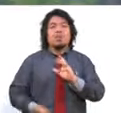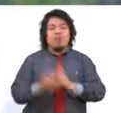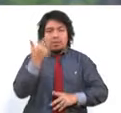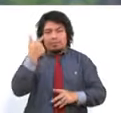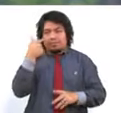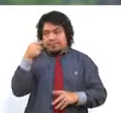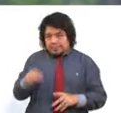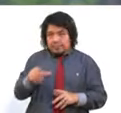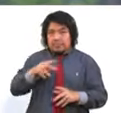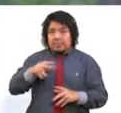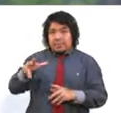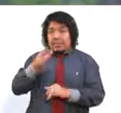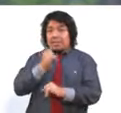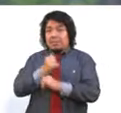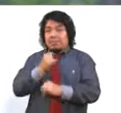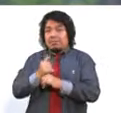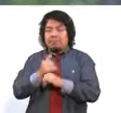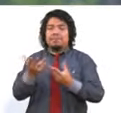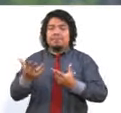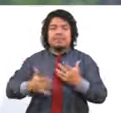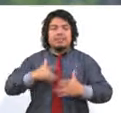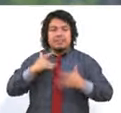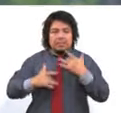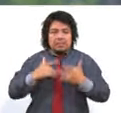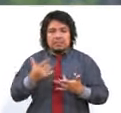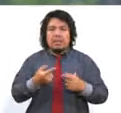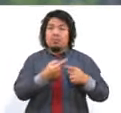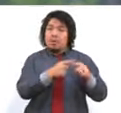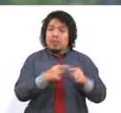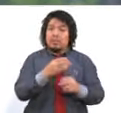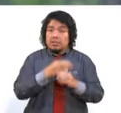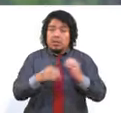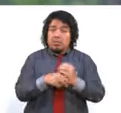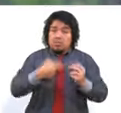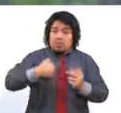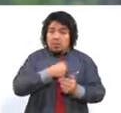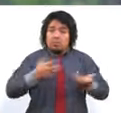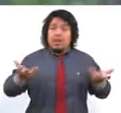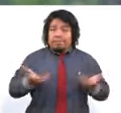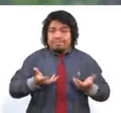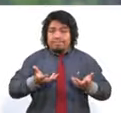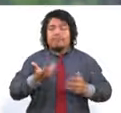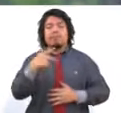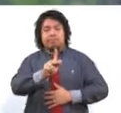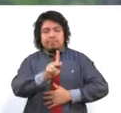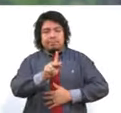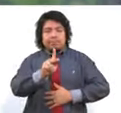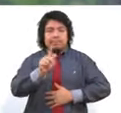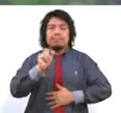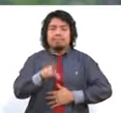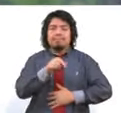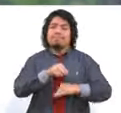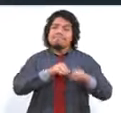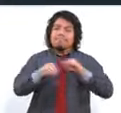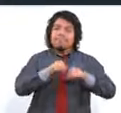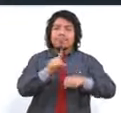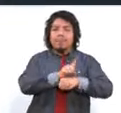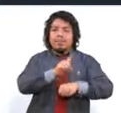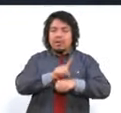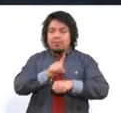del crimen en el espacio virtual, se realizan distintas acciones, pero también se requiere del trabajo